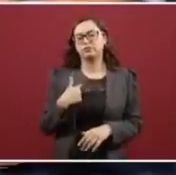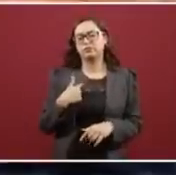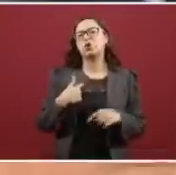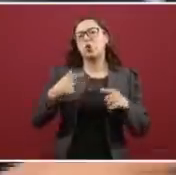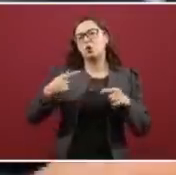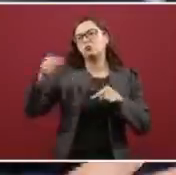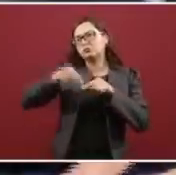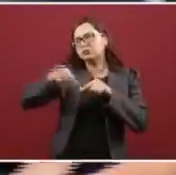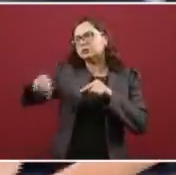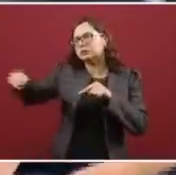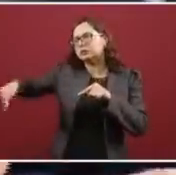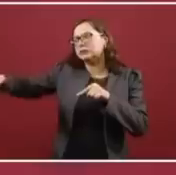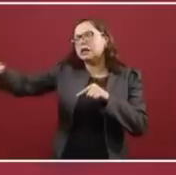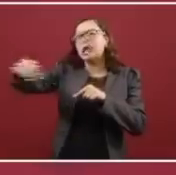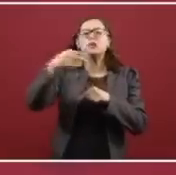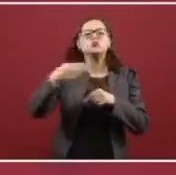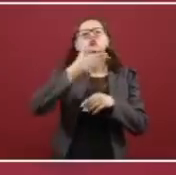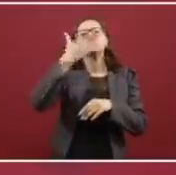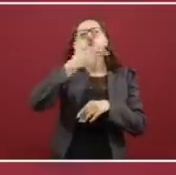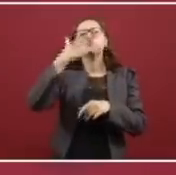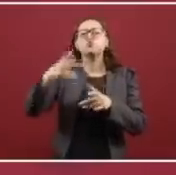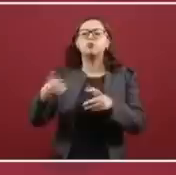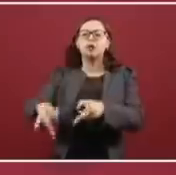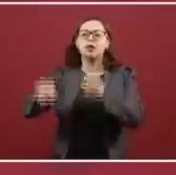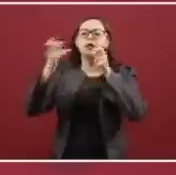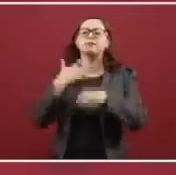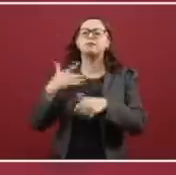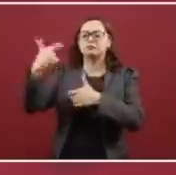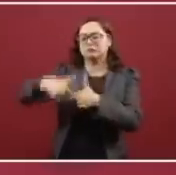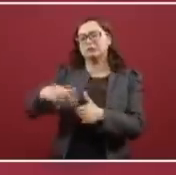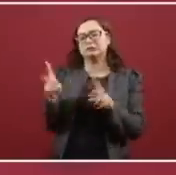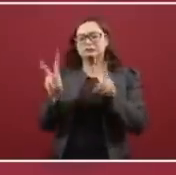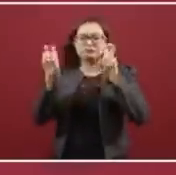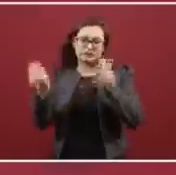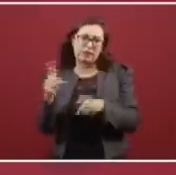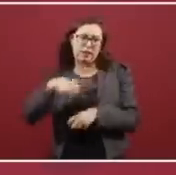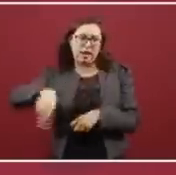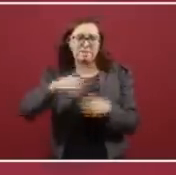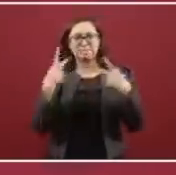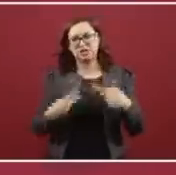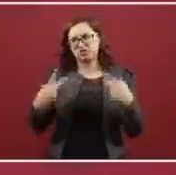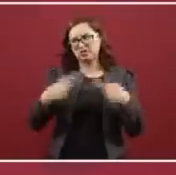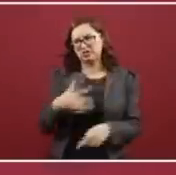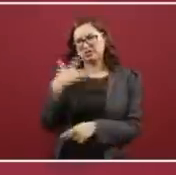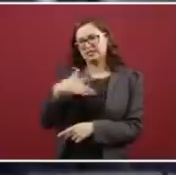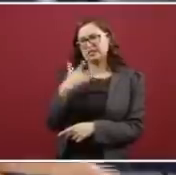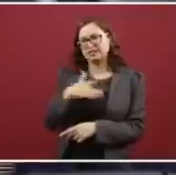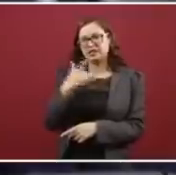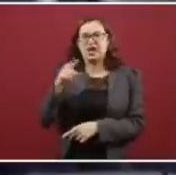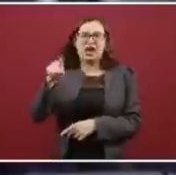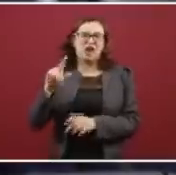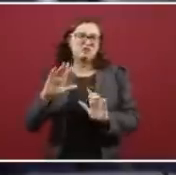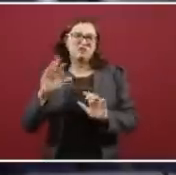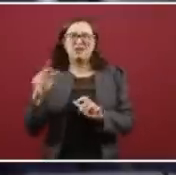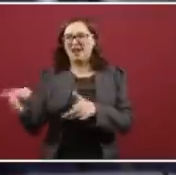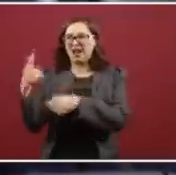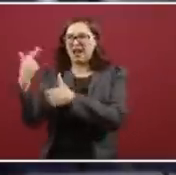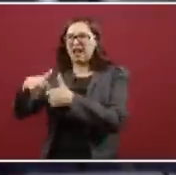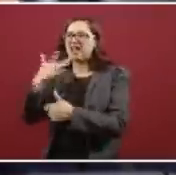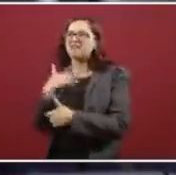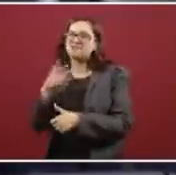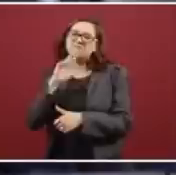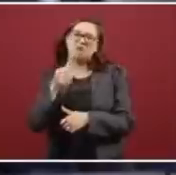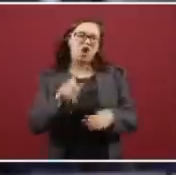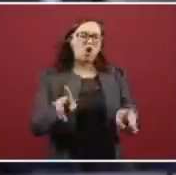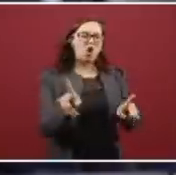me encontré efectivamente gasolineras que estaban cerradas y tenía que ver con este asunto de que la gente prefería comprarle a los huachi coleros que a las gasolineras